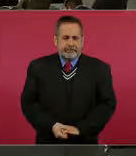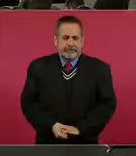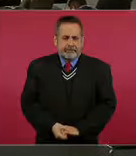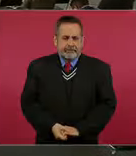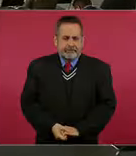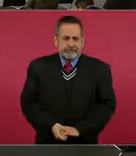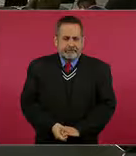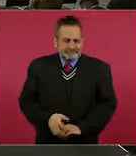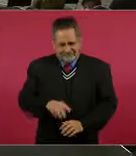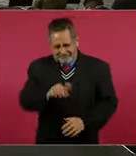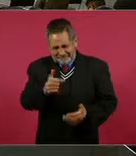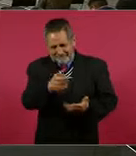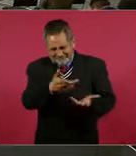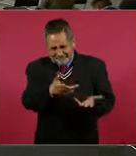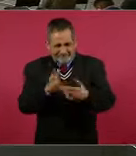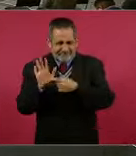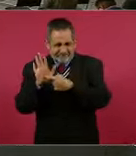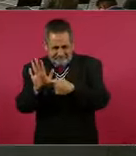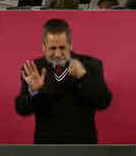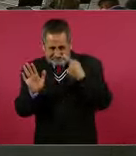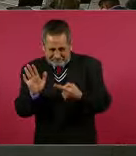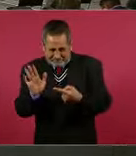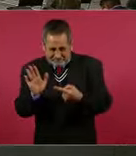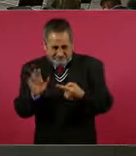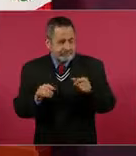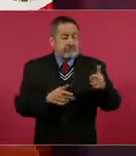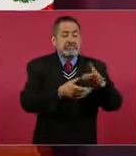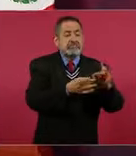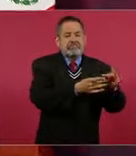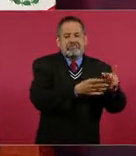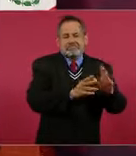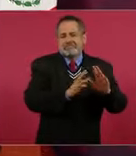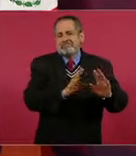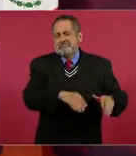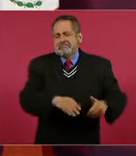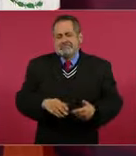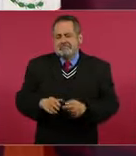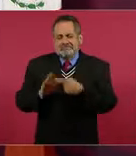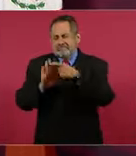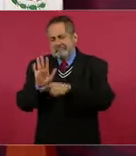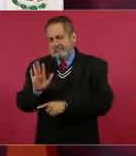pues sí, es parte de los comentarios.